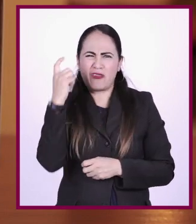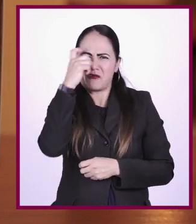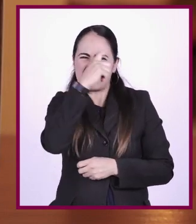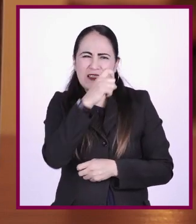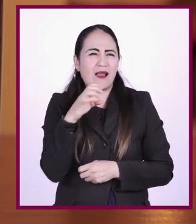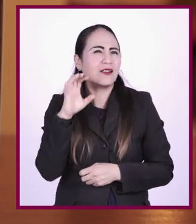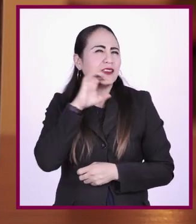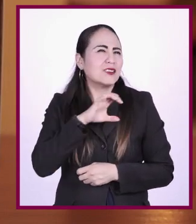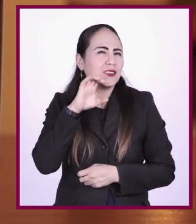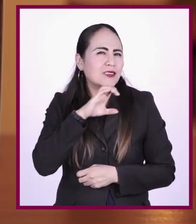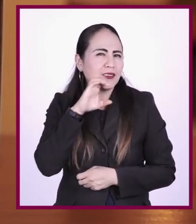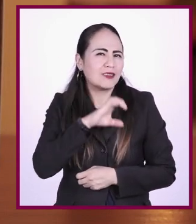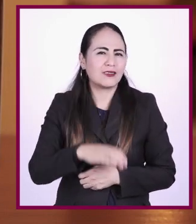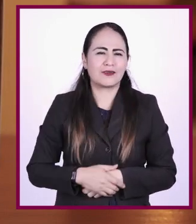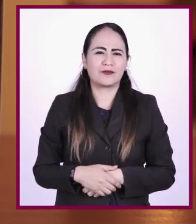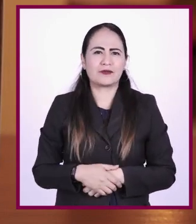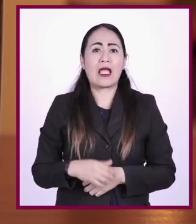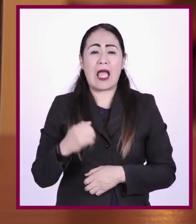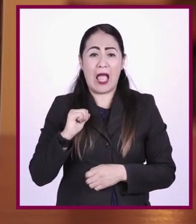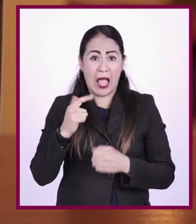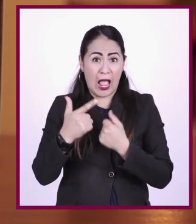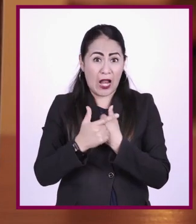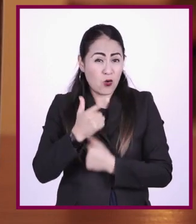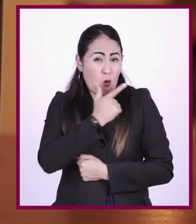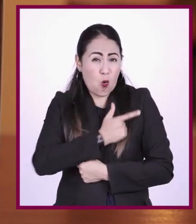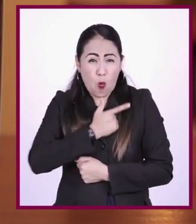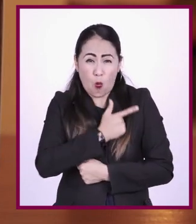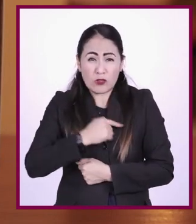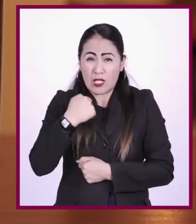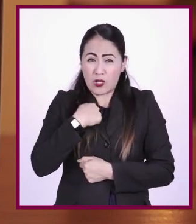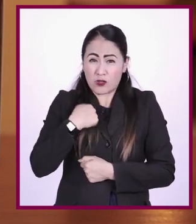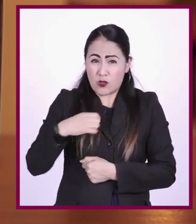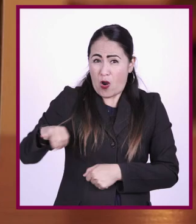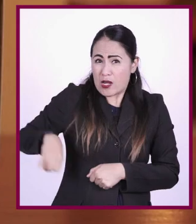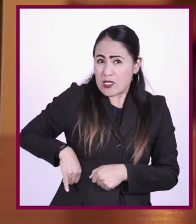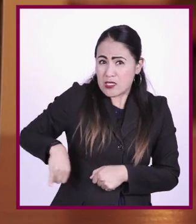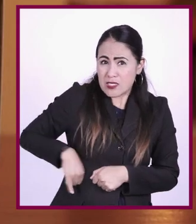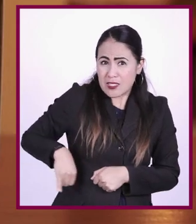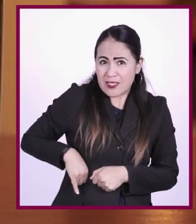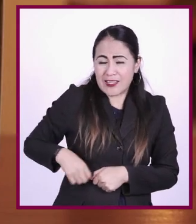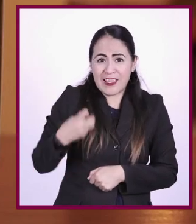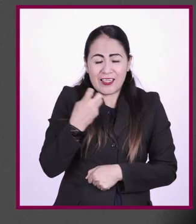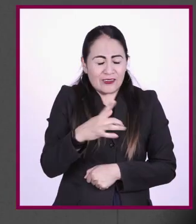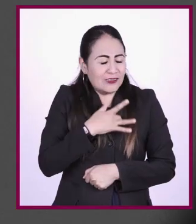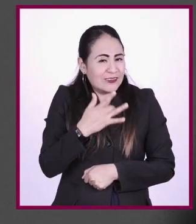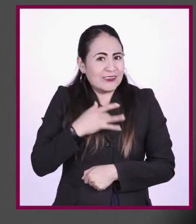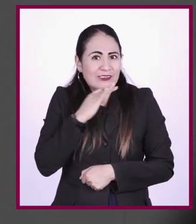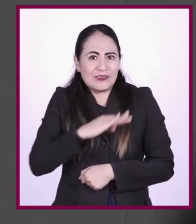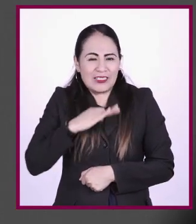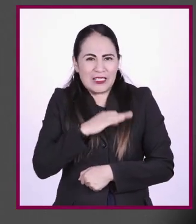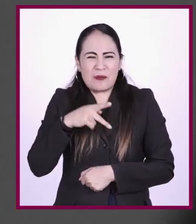ese momento se nota la felicidad de ese tema, pero si el tema no es de mi gusto, pues no le pongo tanto el interés ¿Qué necesita?